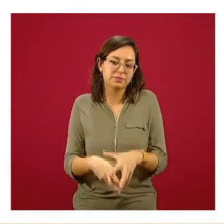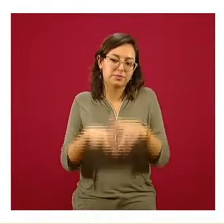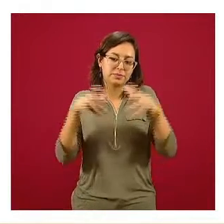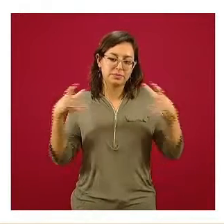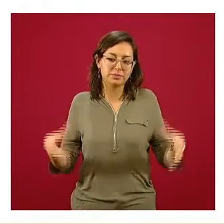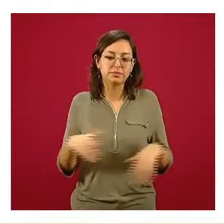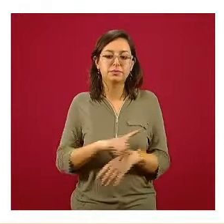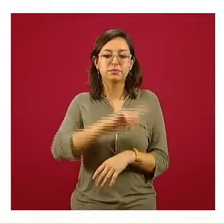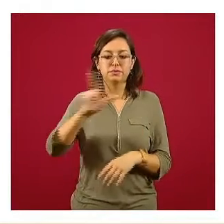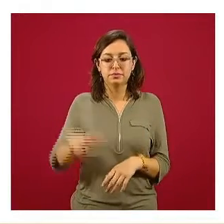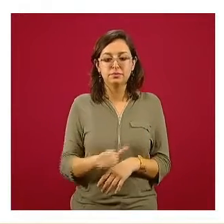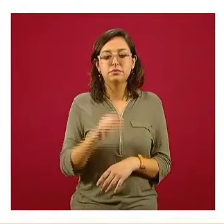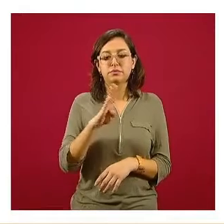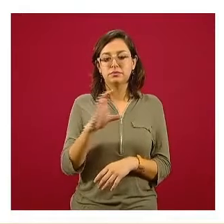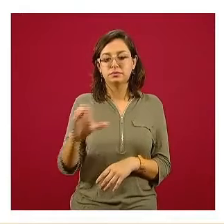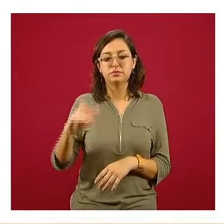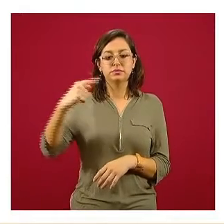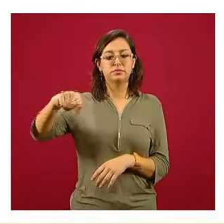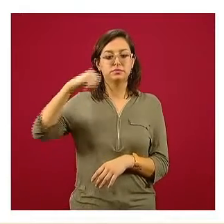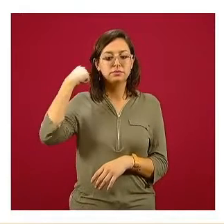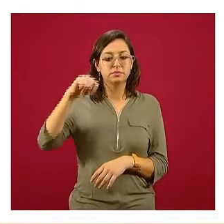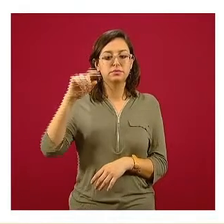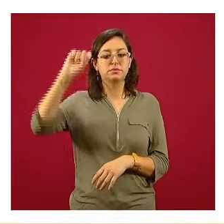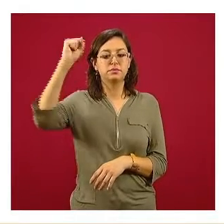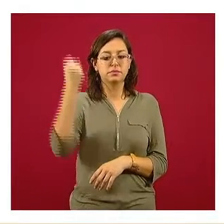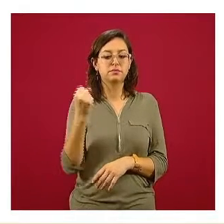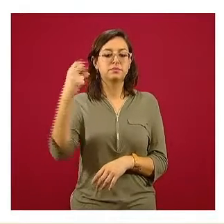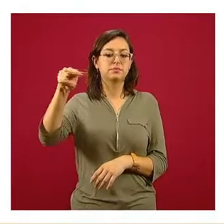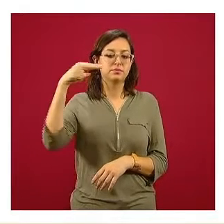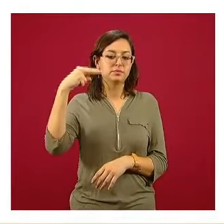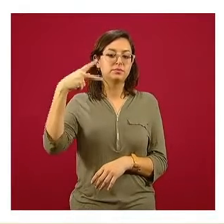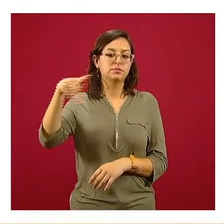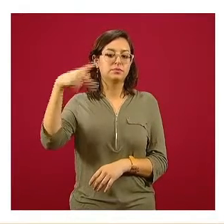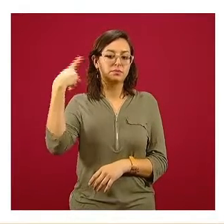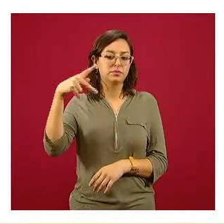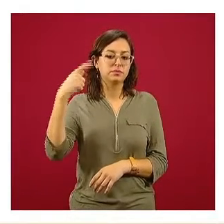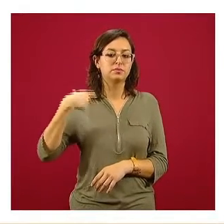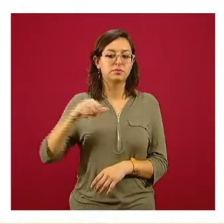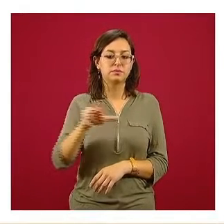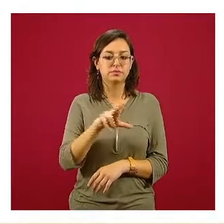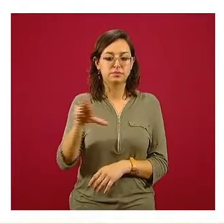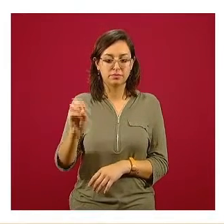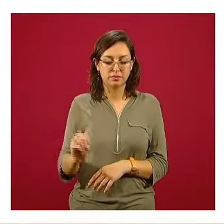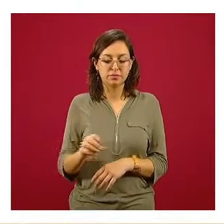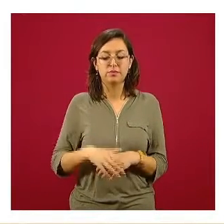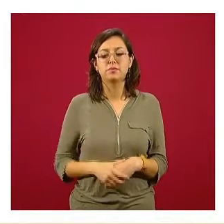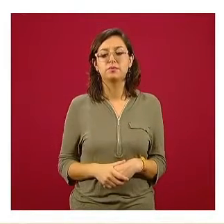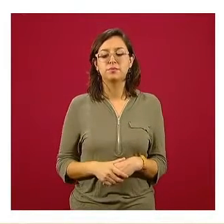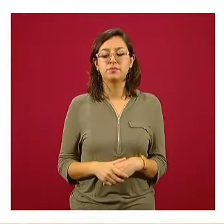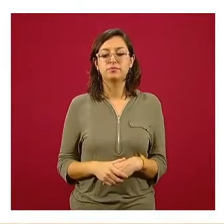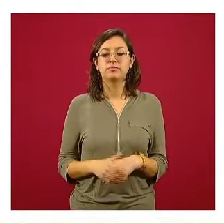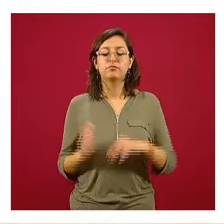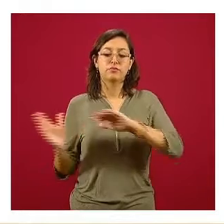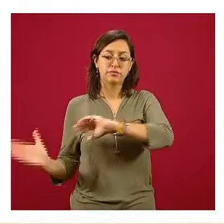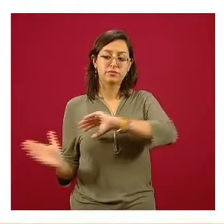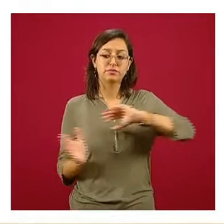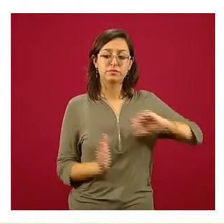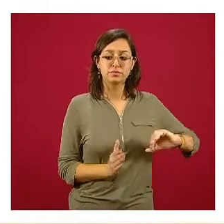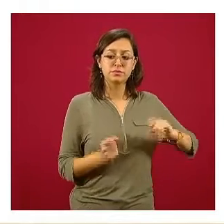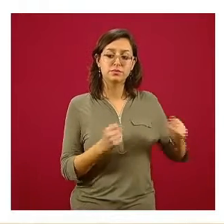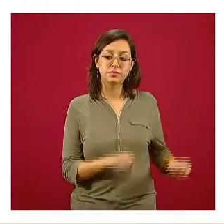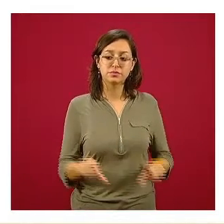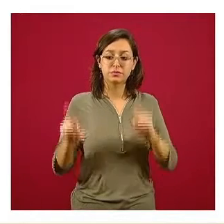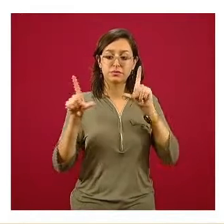California, Tabasco, Sinaloa, Veracruz, Puebla, Querétaro y varios otros con distinta contribución. Si lo vemos en los casos nuevos, los casos